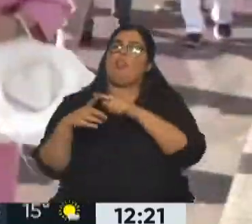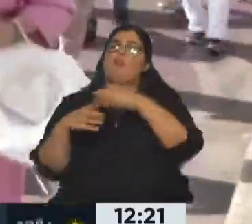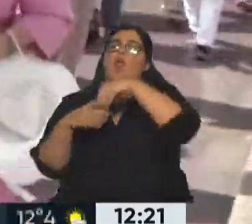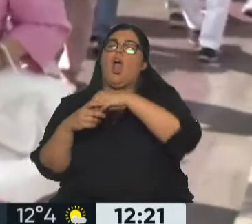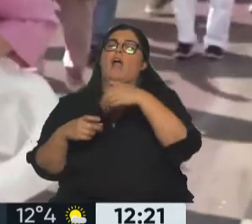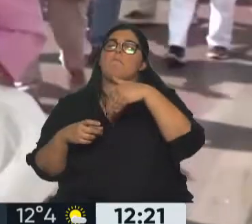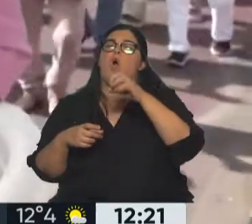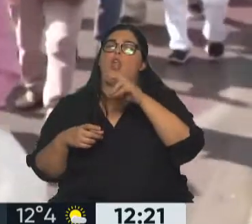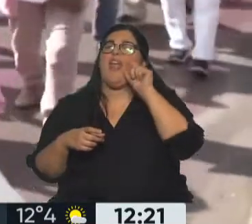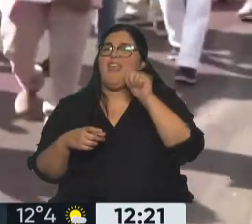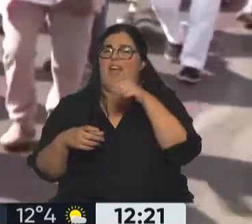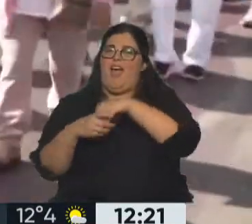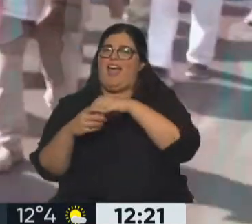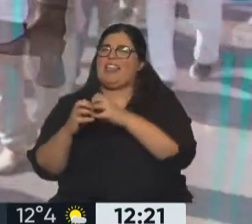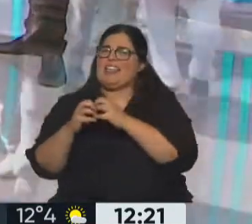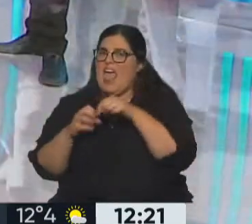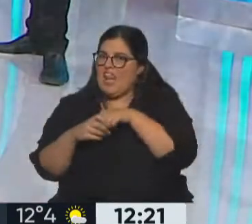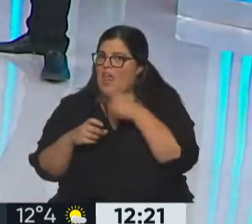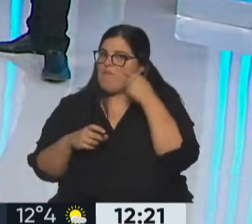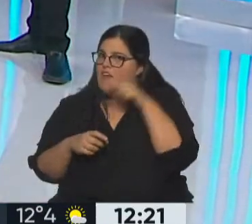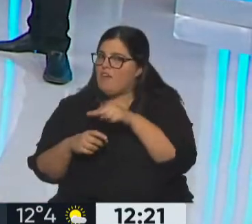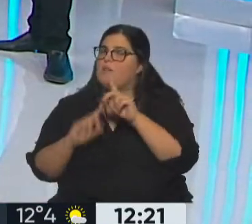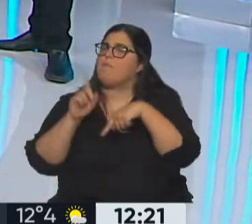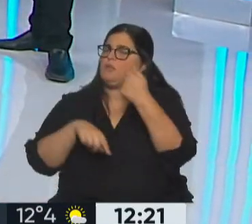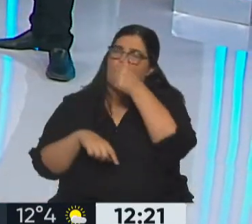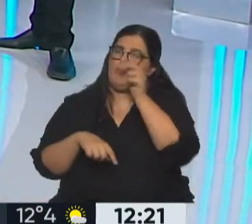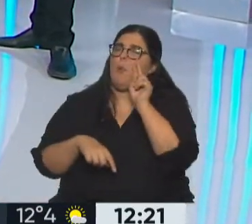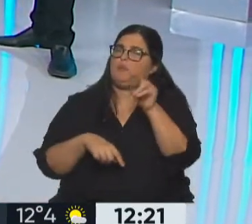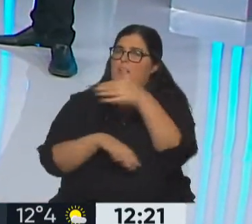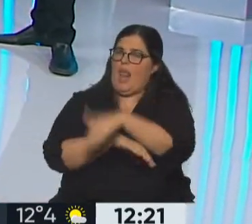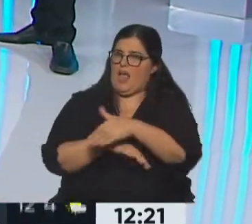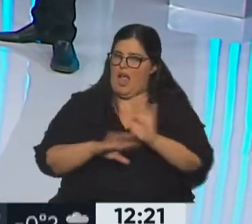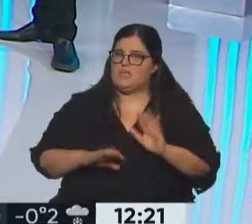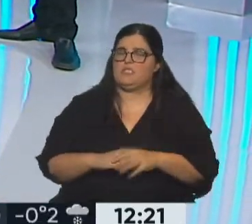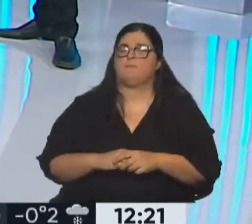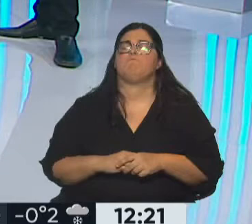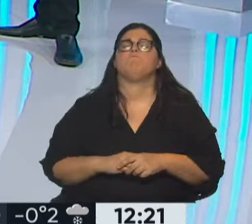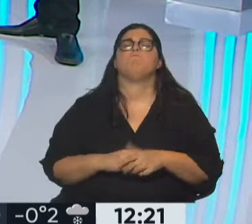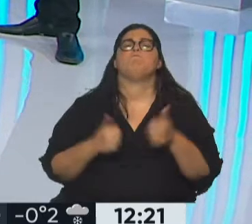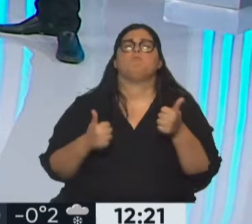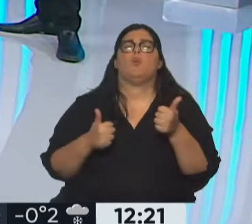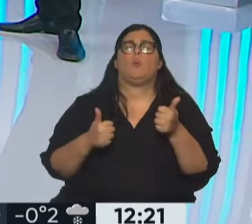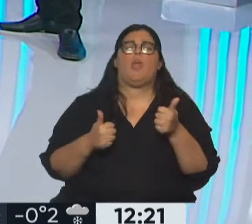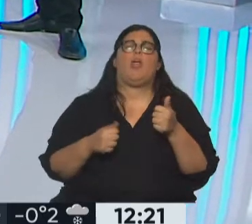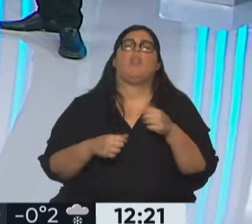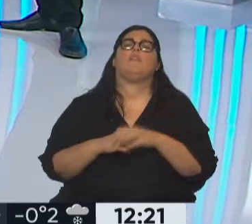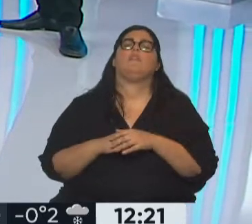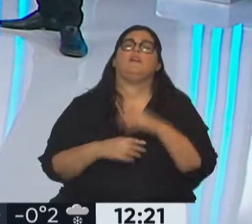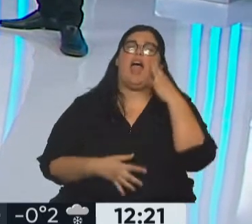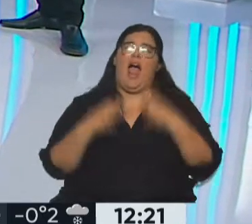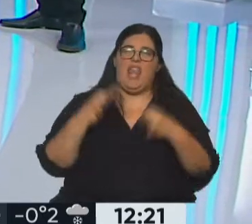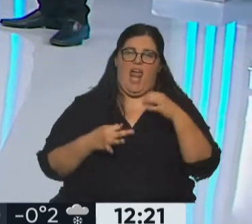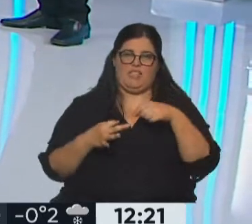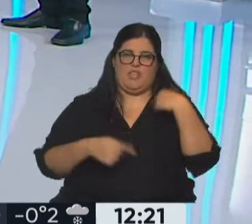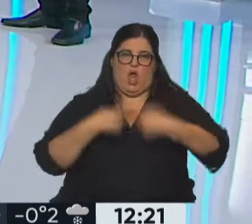bien decían, a partir del domingo que viene las vamos a ver un poco en la calle, ¿no? Bien, sumamos un capítulo más en este análisis que tiene que